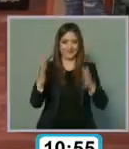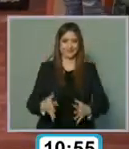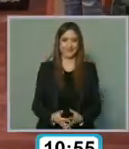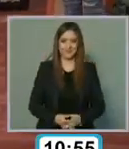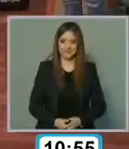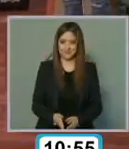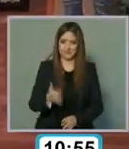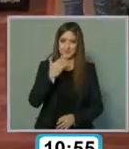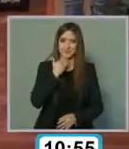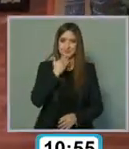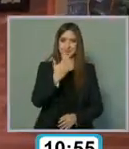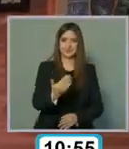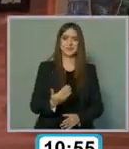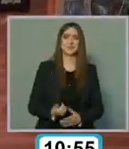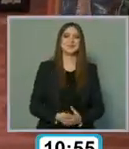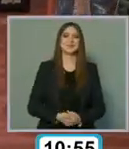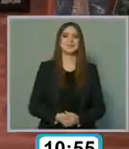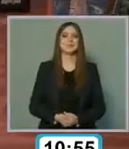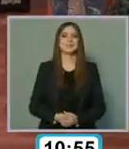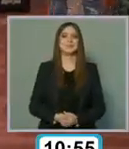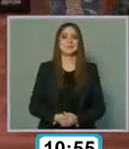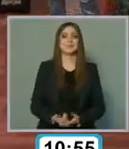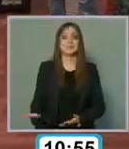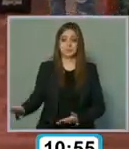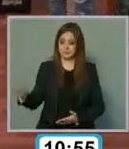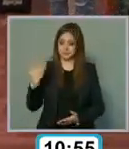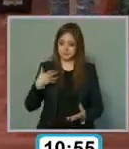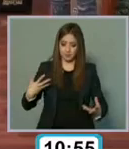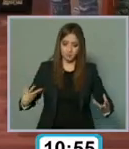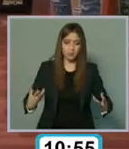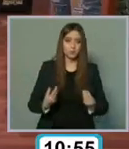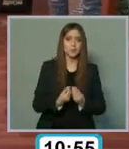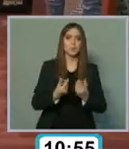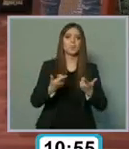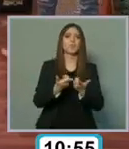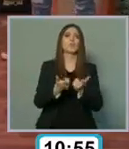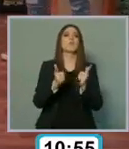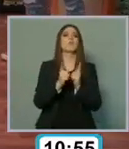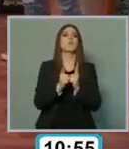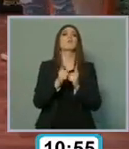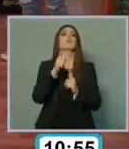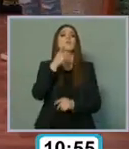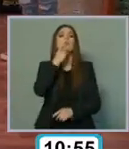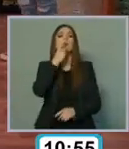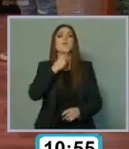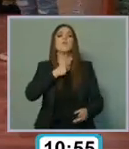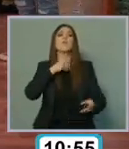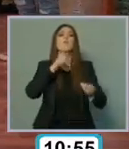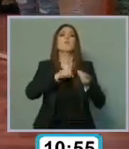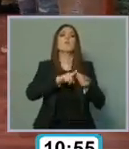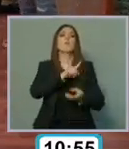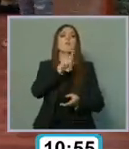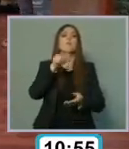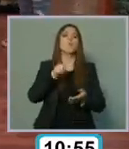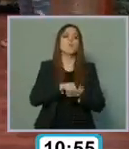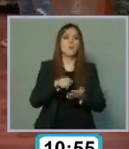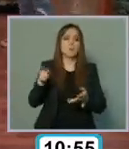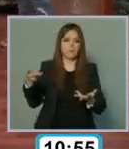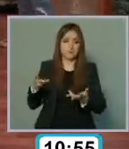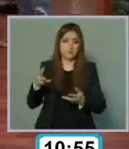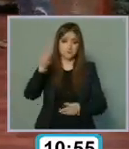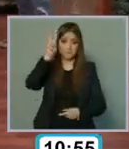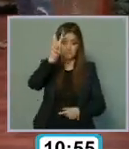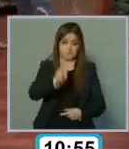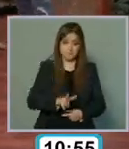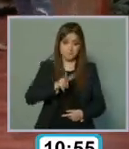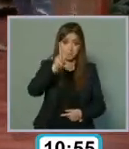¡Venga! ¡Muy bien! Yeah, Vénganse para acá, muchachos. Y ahora sí cuéntenme, ¿dónde se están presentando? Bien, en estamos las todos próximas los presentaciones? viernes en